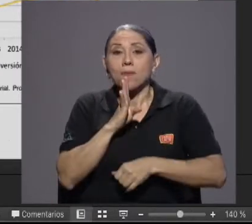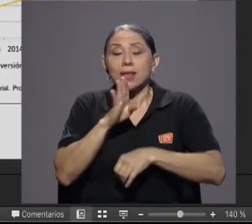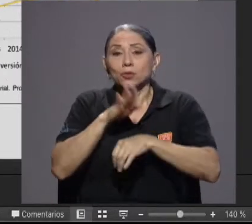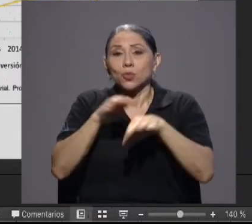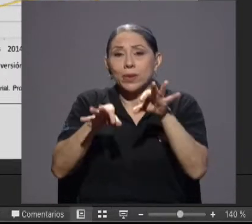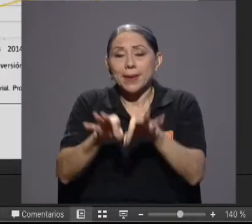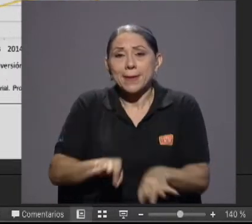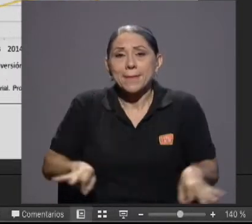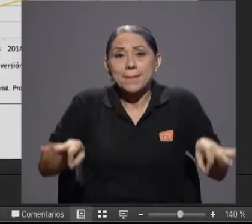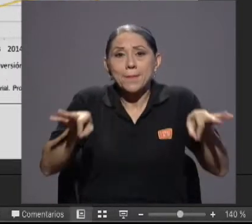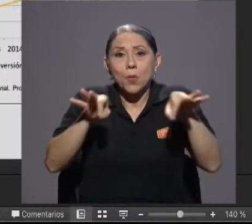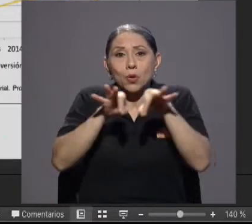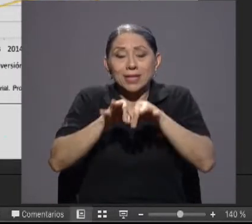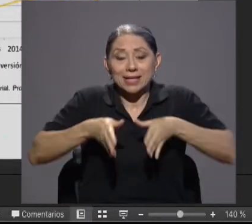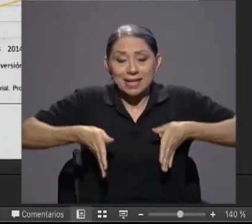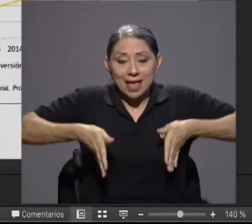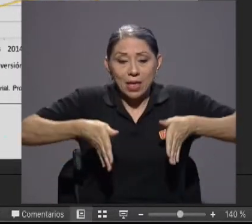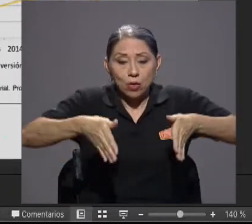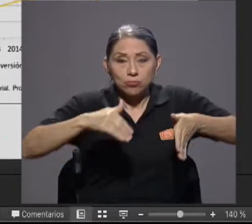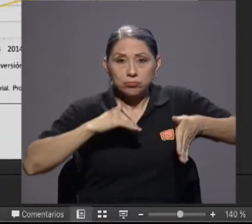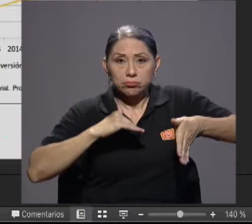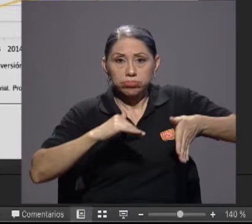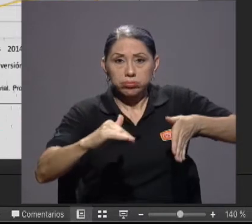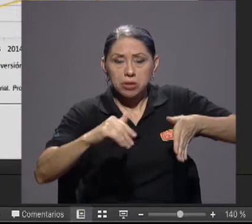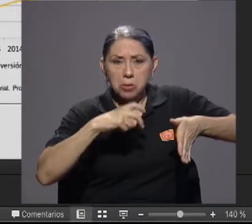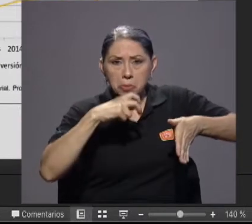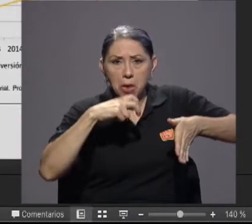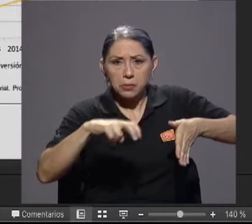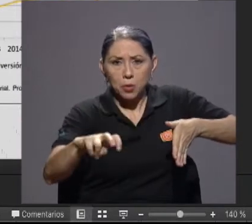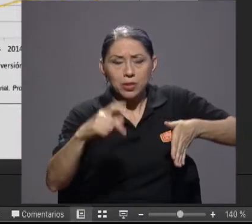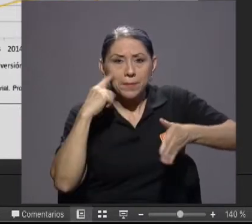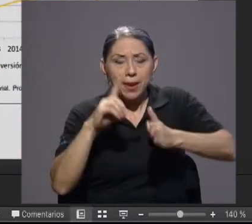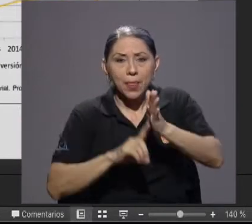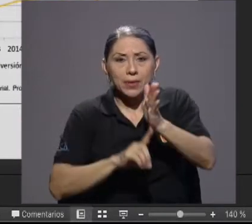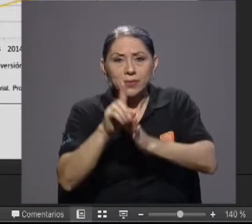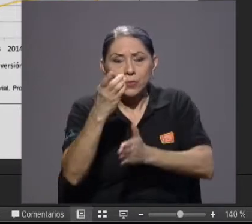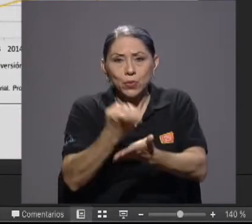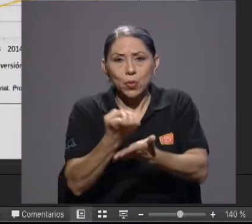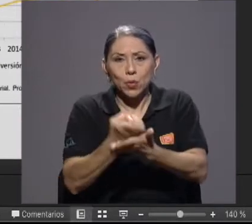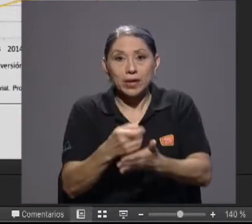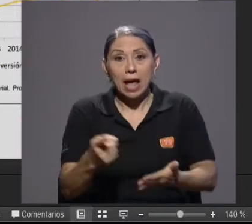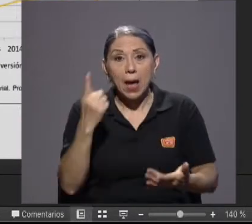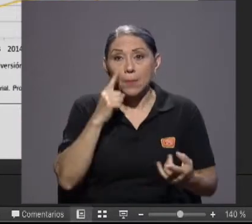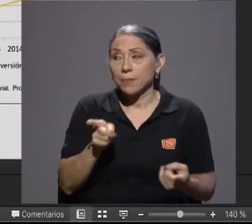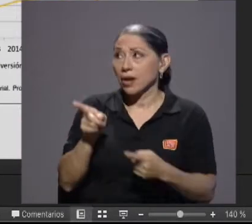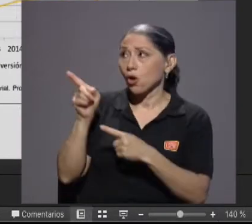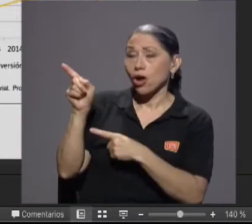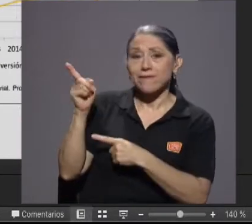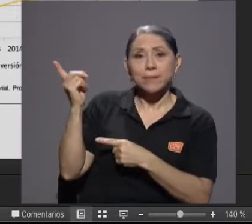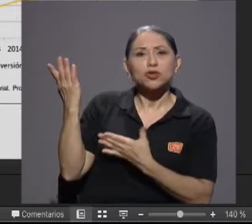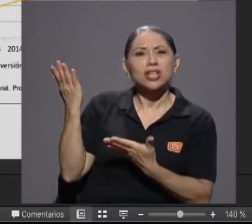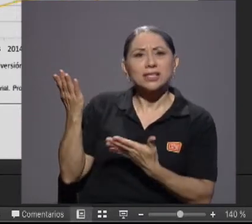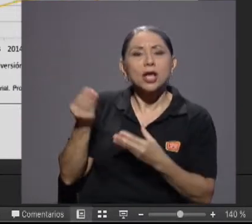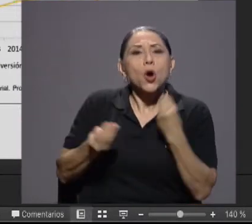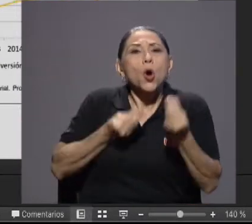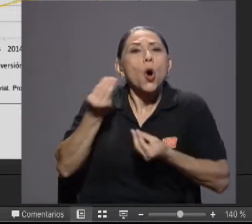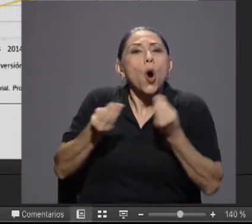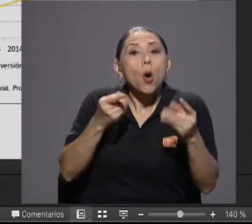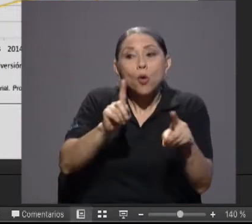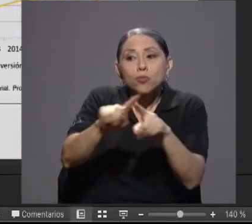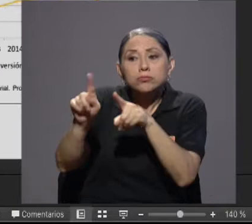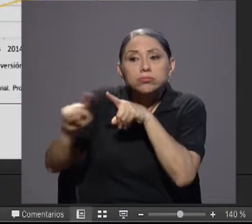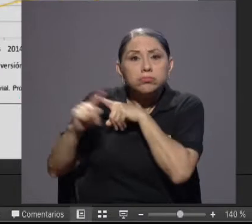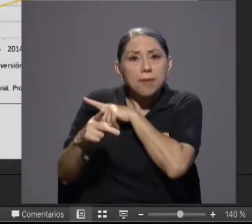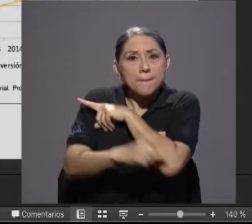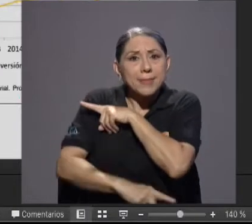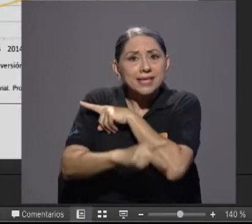infraestructura en general y en particular la infraestructura de transporte para el desarrollo económico. En la primera gráfica lo que vemos es cómo aquellos países que